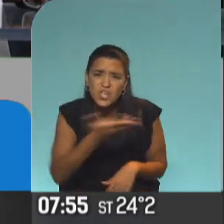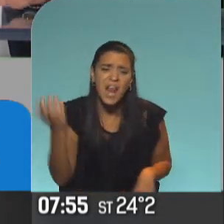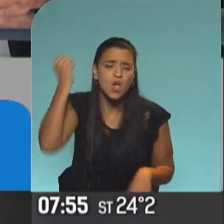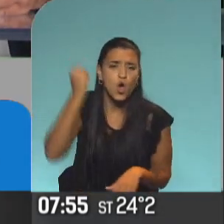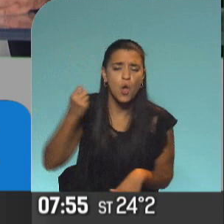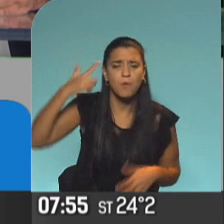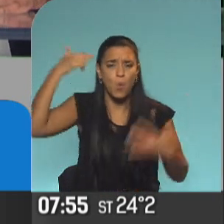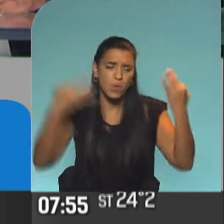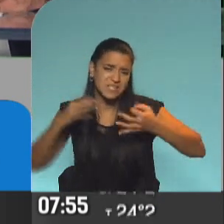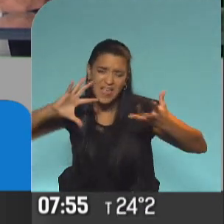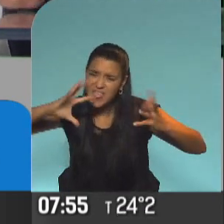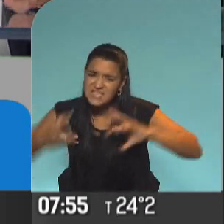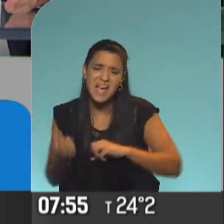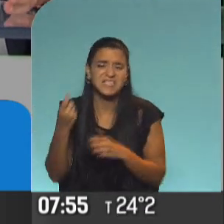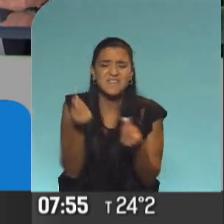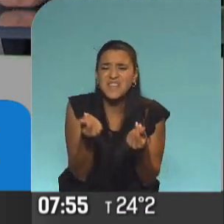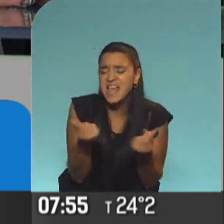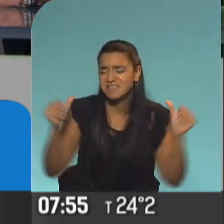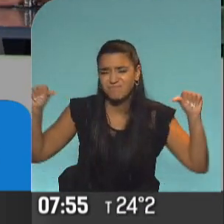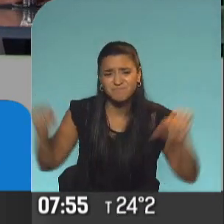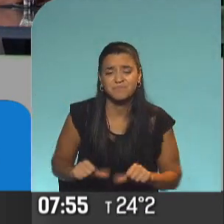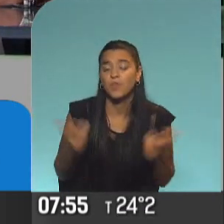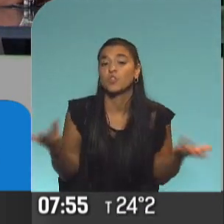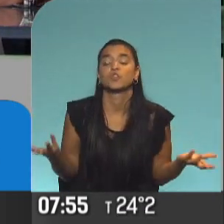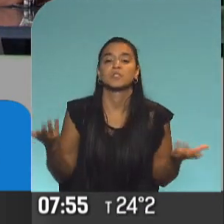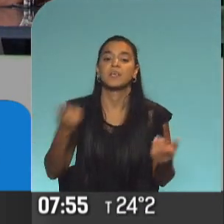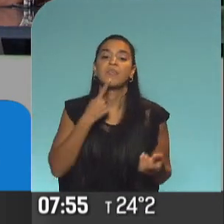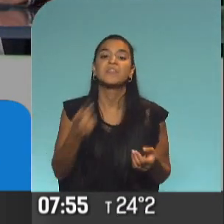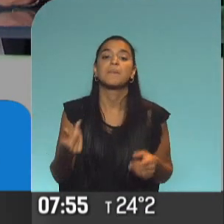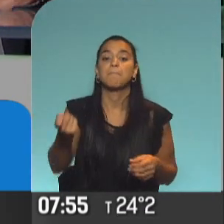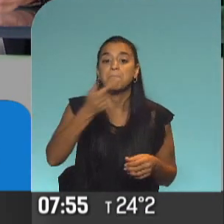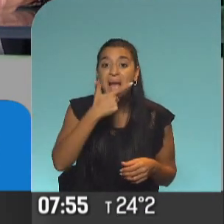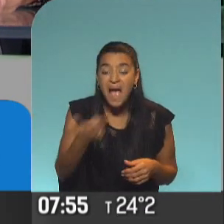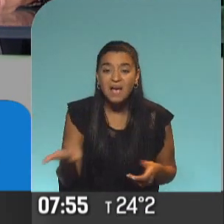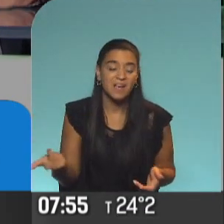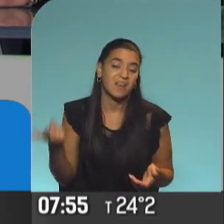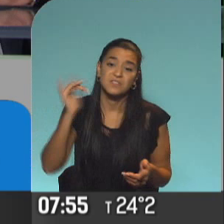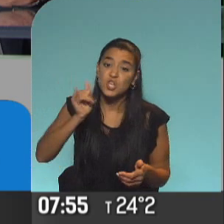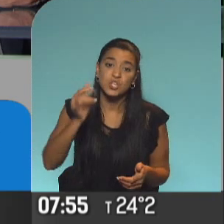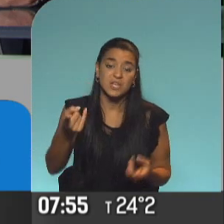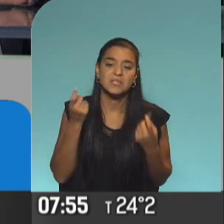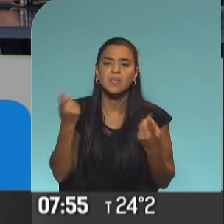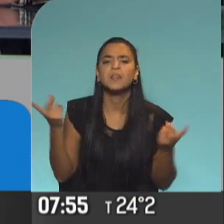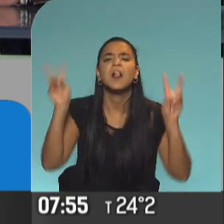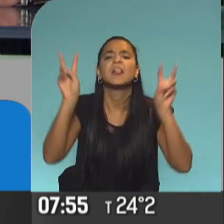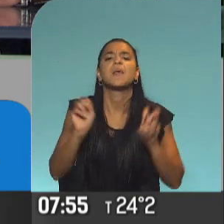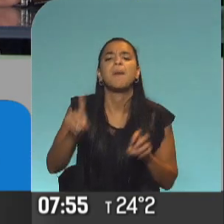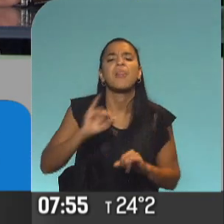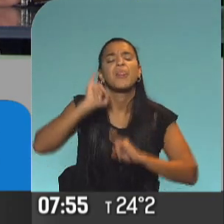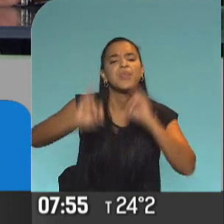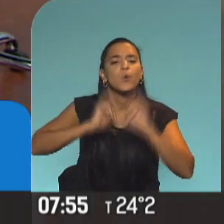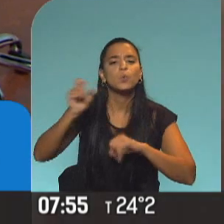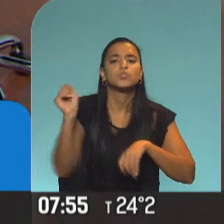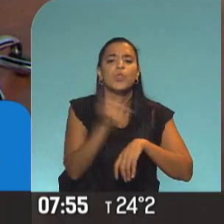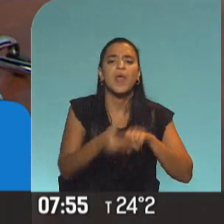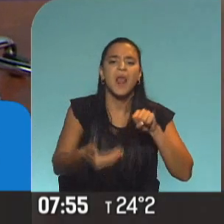judicial, financiero. Por lo tanto, la referencia a Macri es, yo le diría, inevitable. Y el tema del discurso de